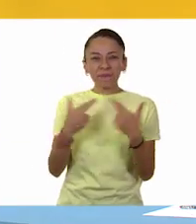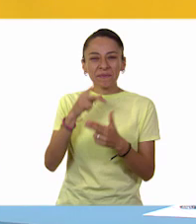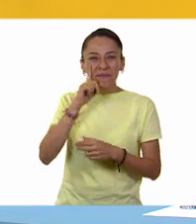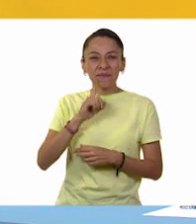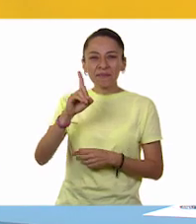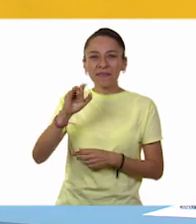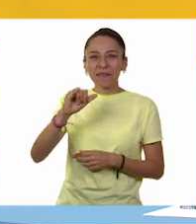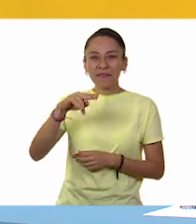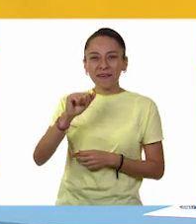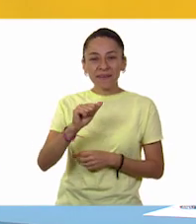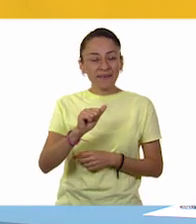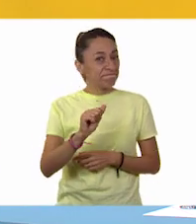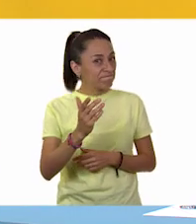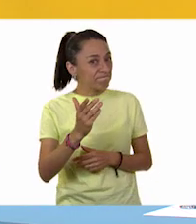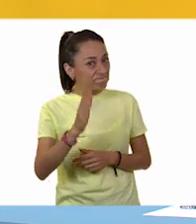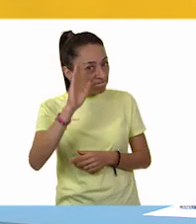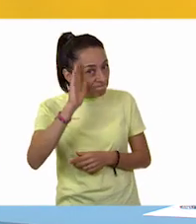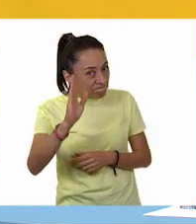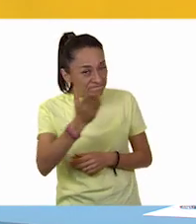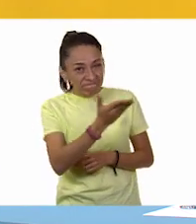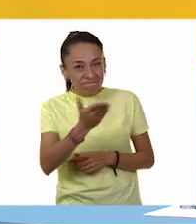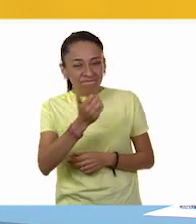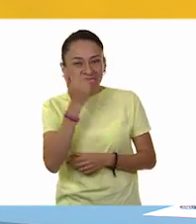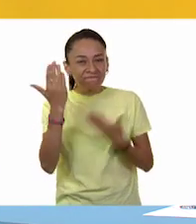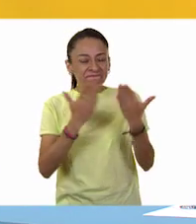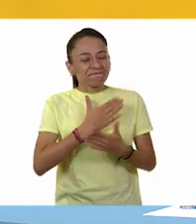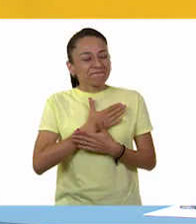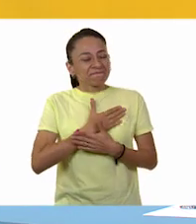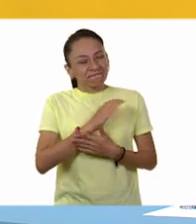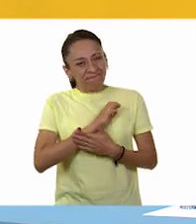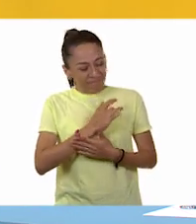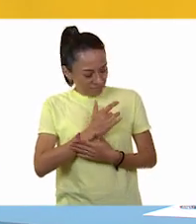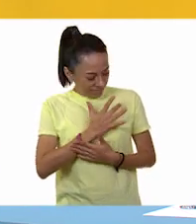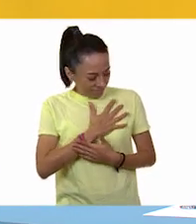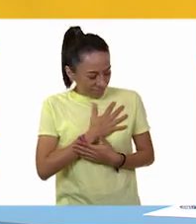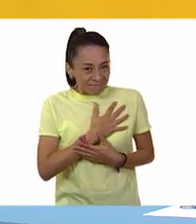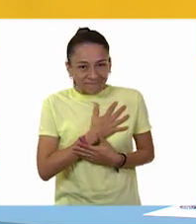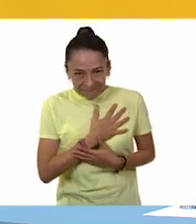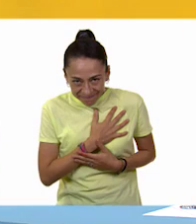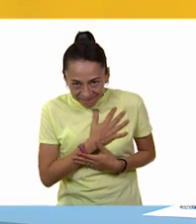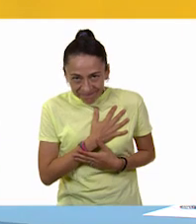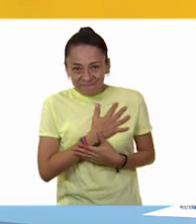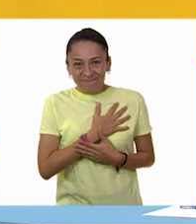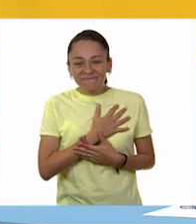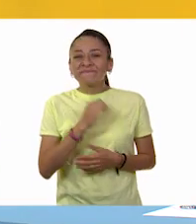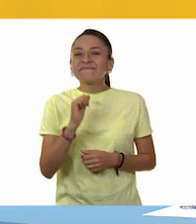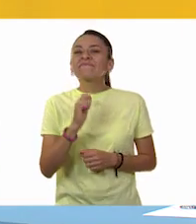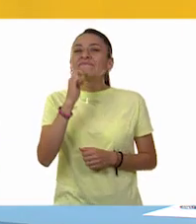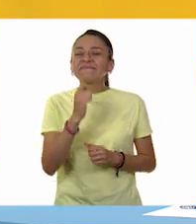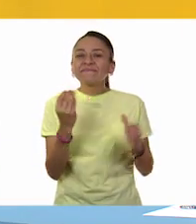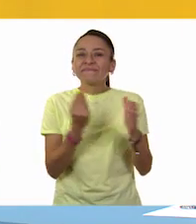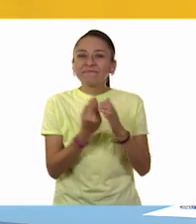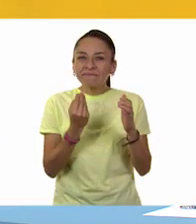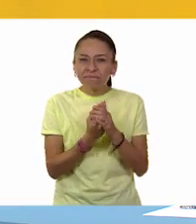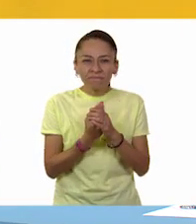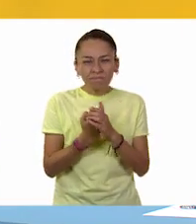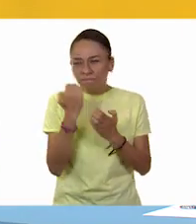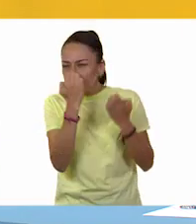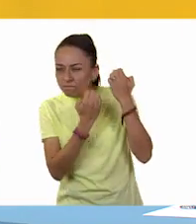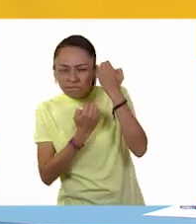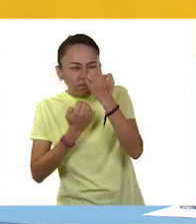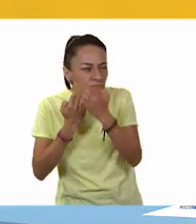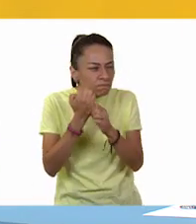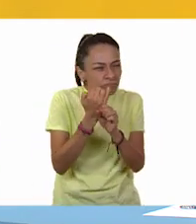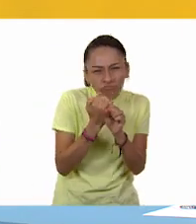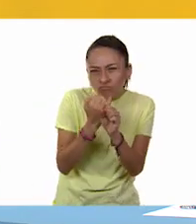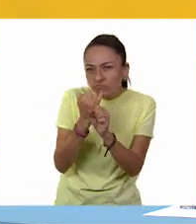queridos estudiantes. Les saludo con la mano en el corazón. Hoy tendremos una clase de exploraciones, retos y recorridos muy interesantes, así